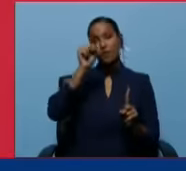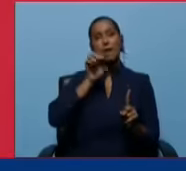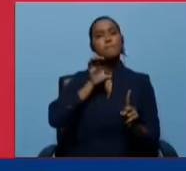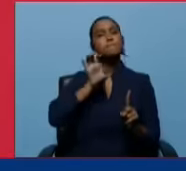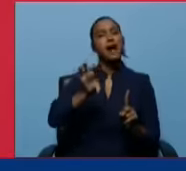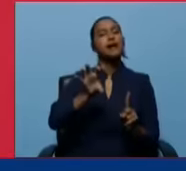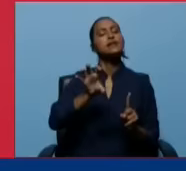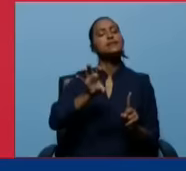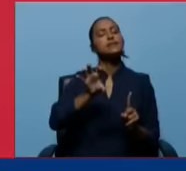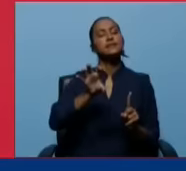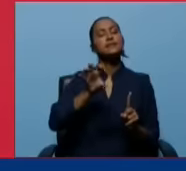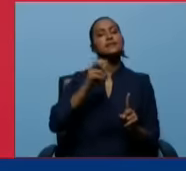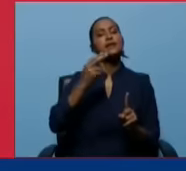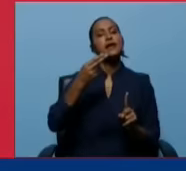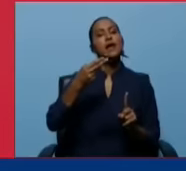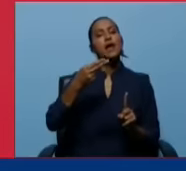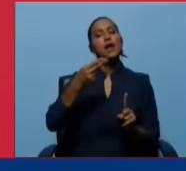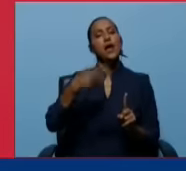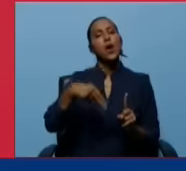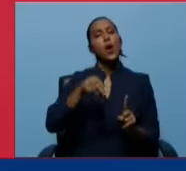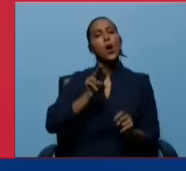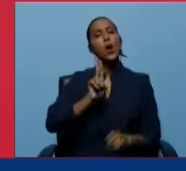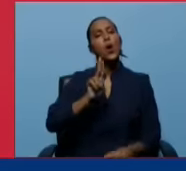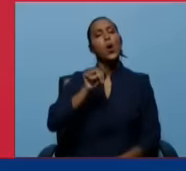Scarlett Yvette Romero Cantarero